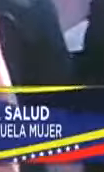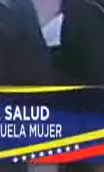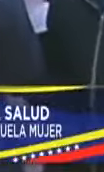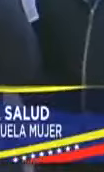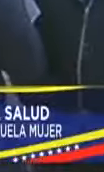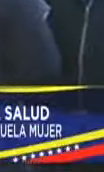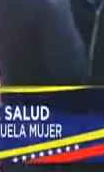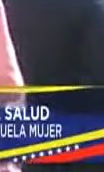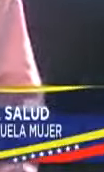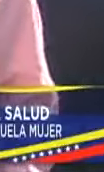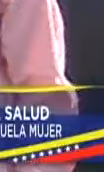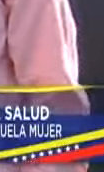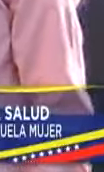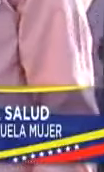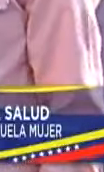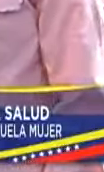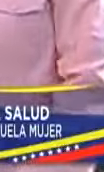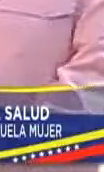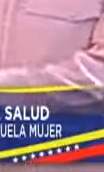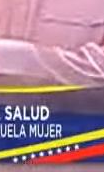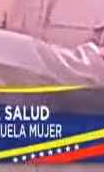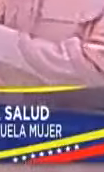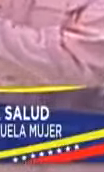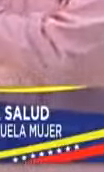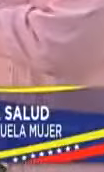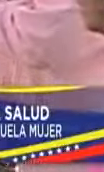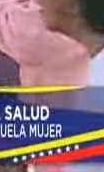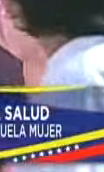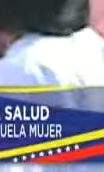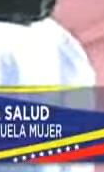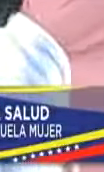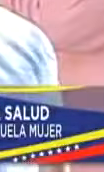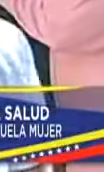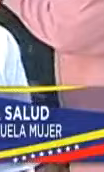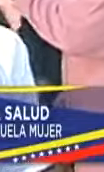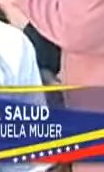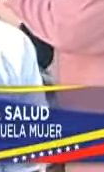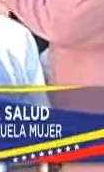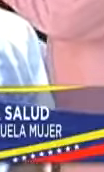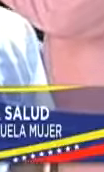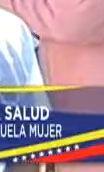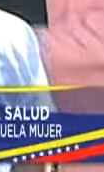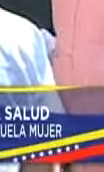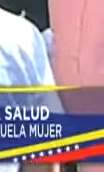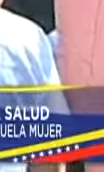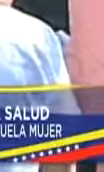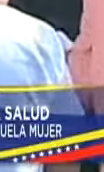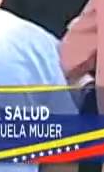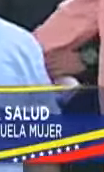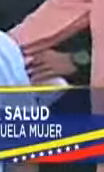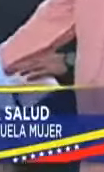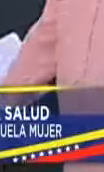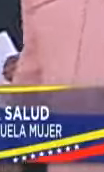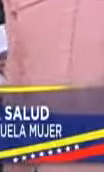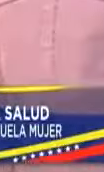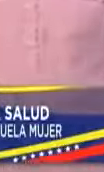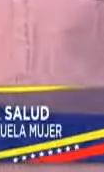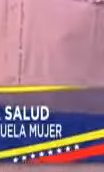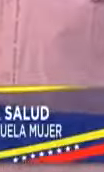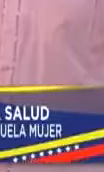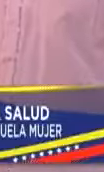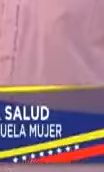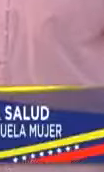su vida. Presenciamos esta actividad que se lleva a cabo el jefe de Estado venezolano Nicolás Maduro en compañía de